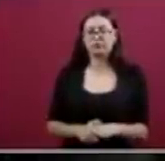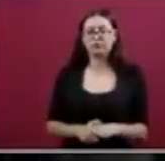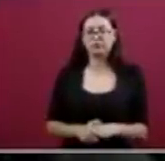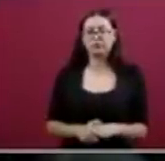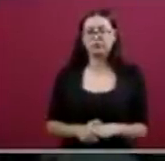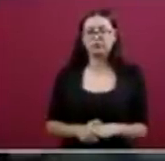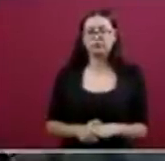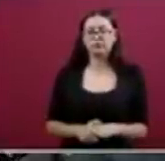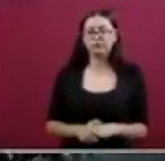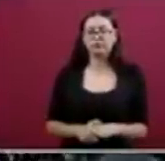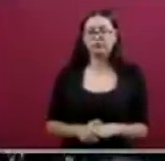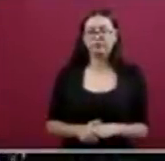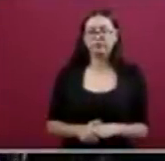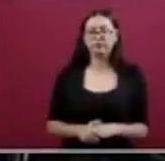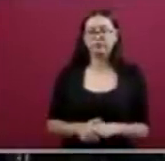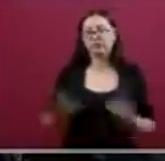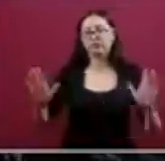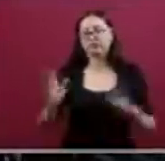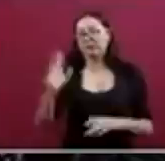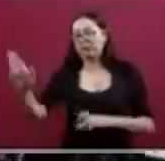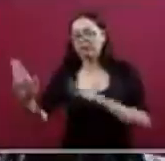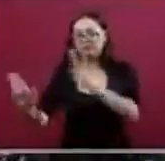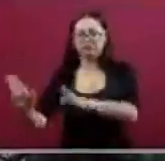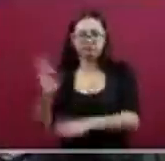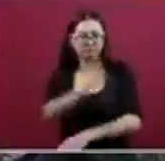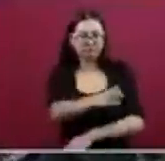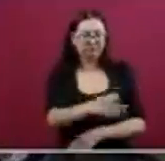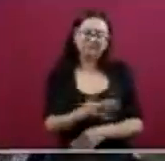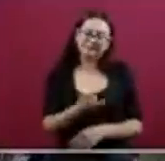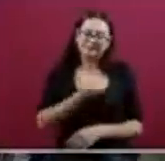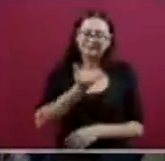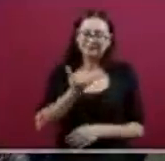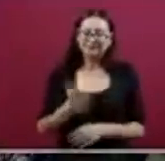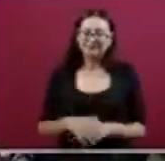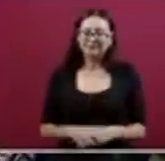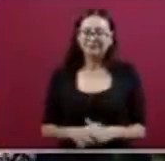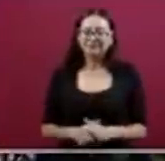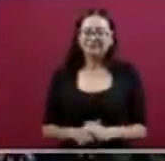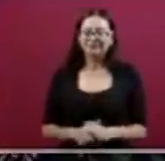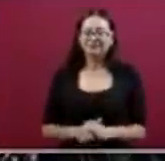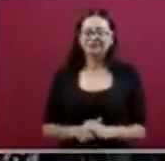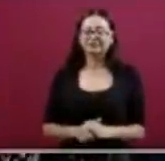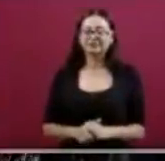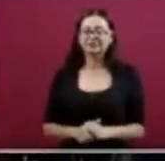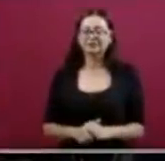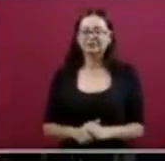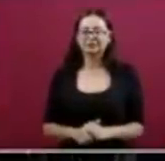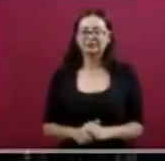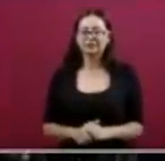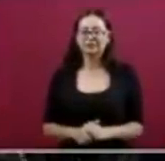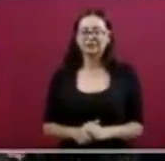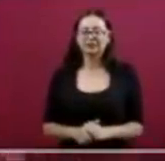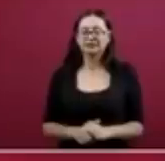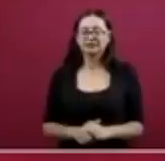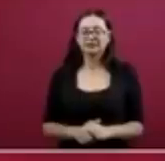muy categórico, ¿no? Pero es que ya